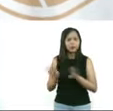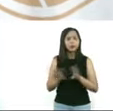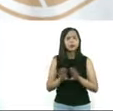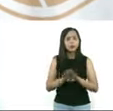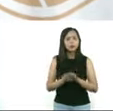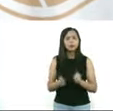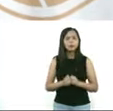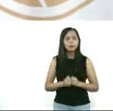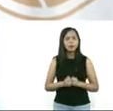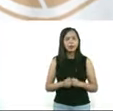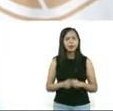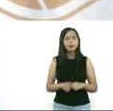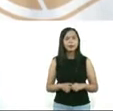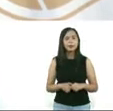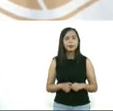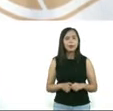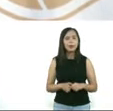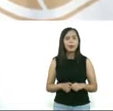similar allá.